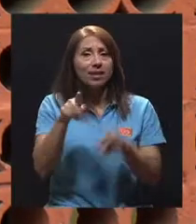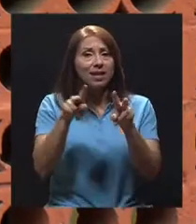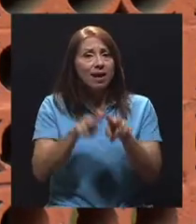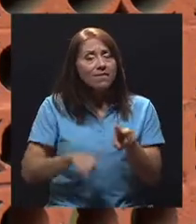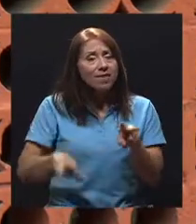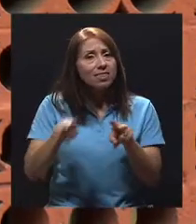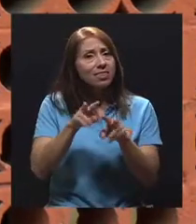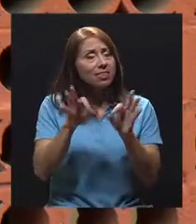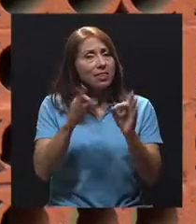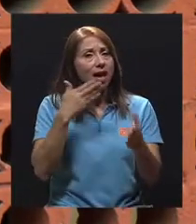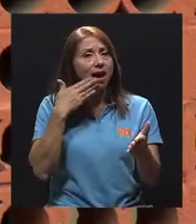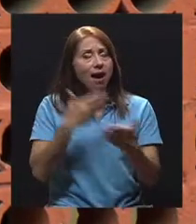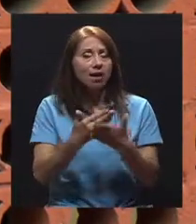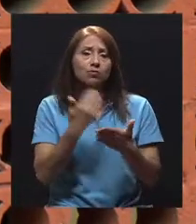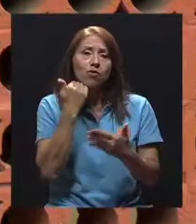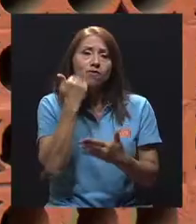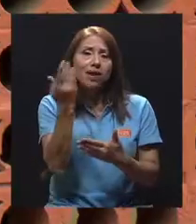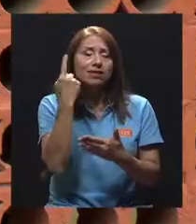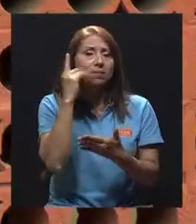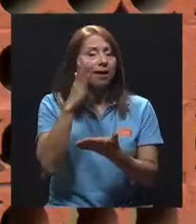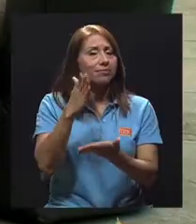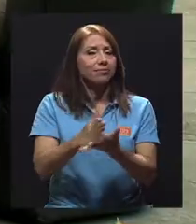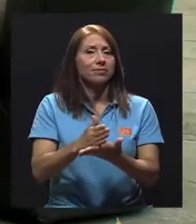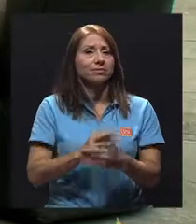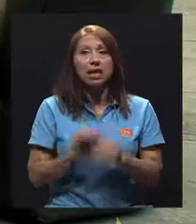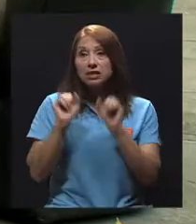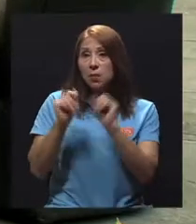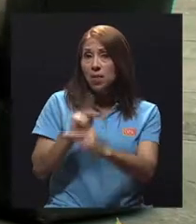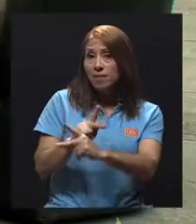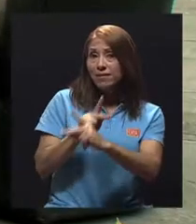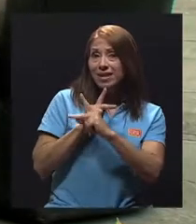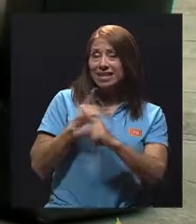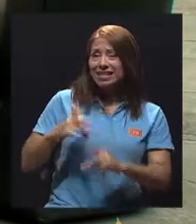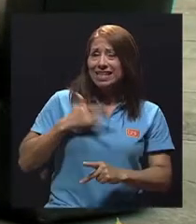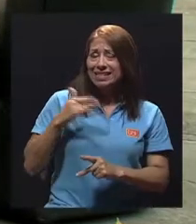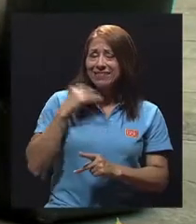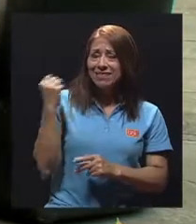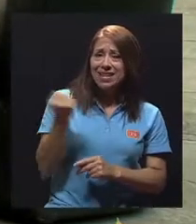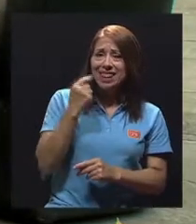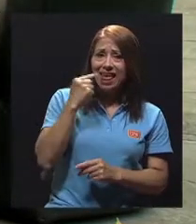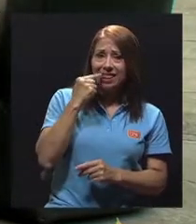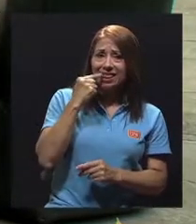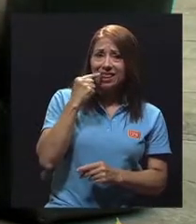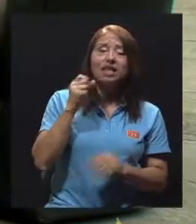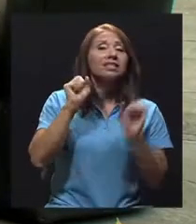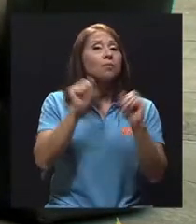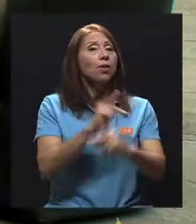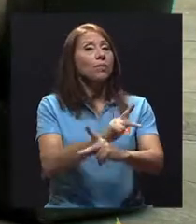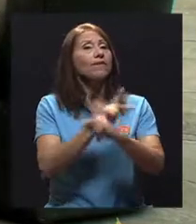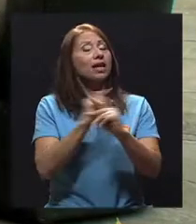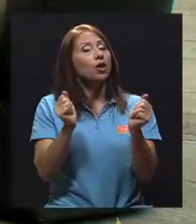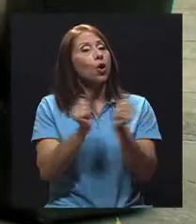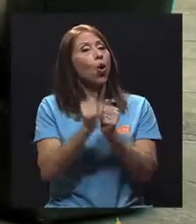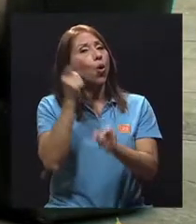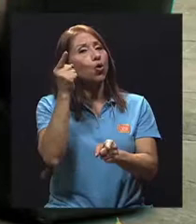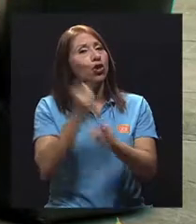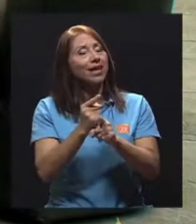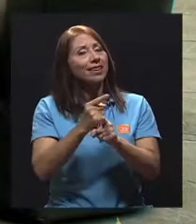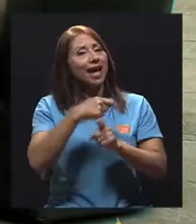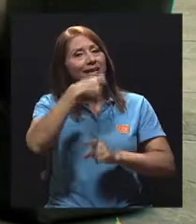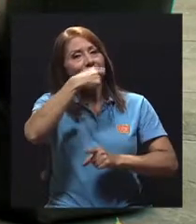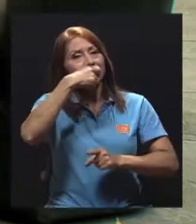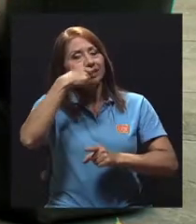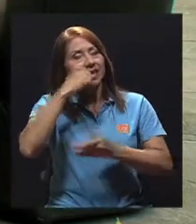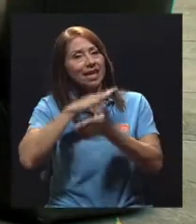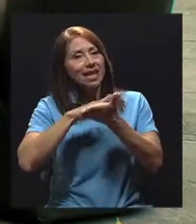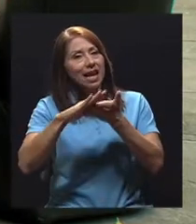ventaja, que es muy fácil de erradicar. ¿Se puede prevenir la hipersensibilidad? Se puede prevenir con una correcta higiene, que es lo más